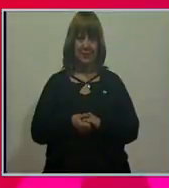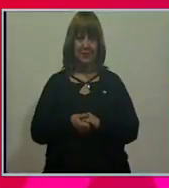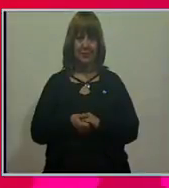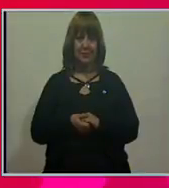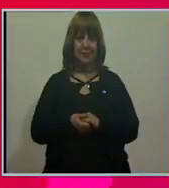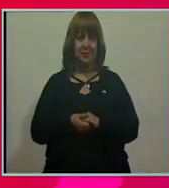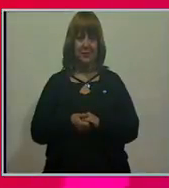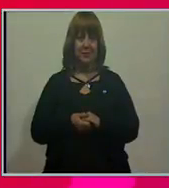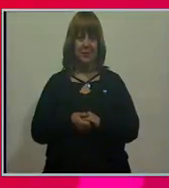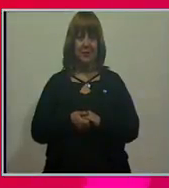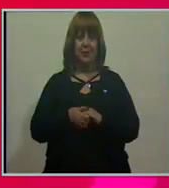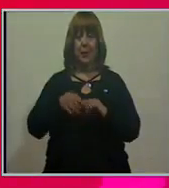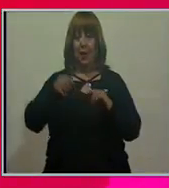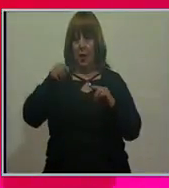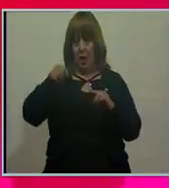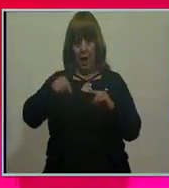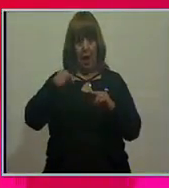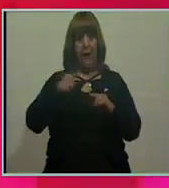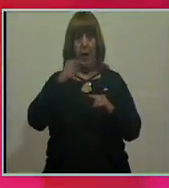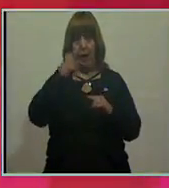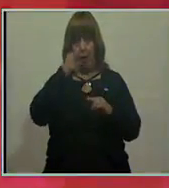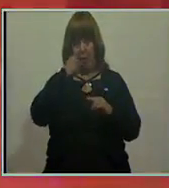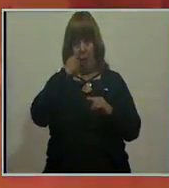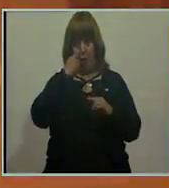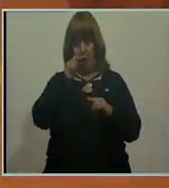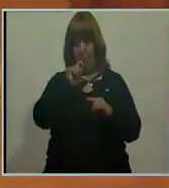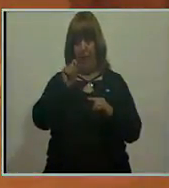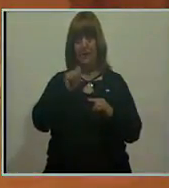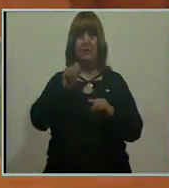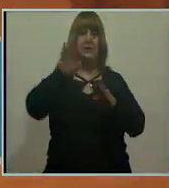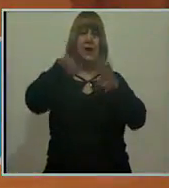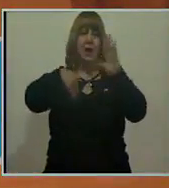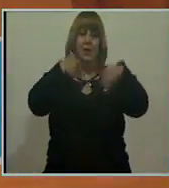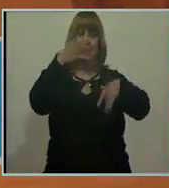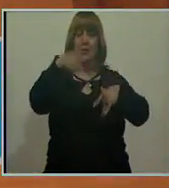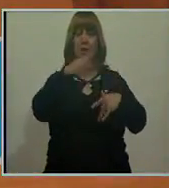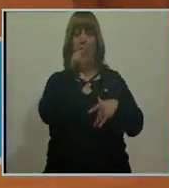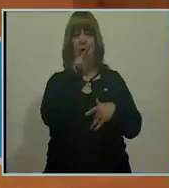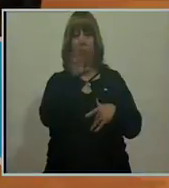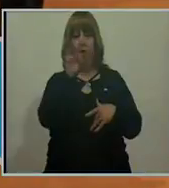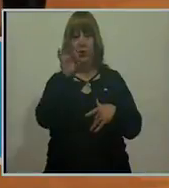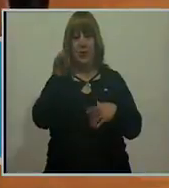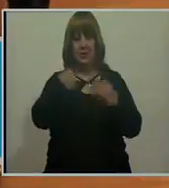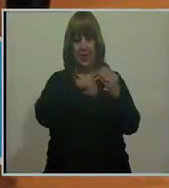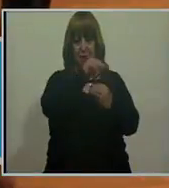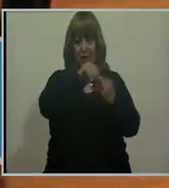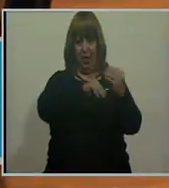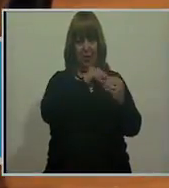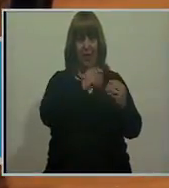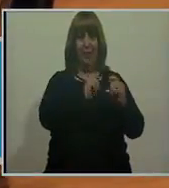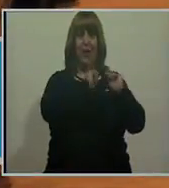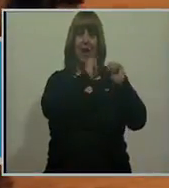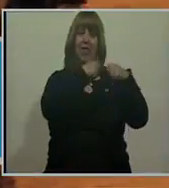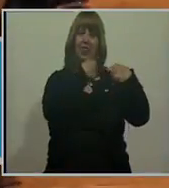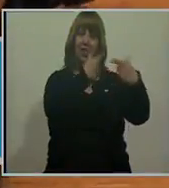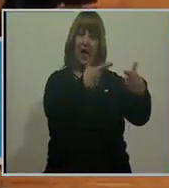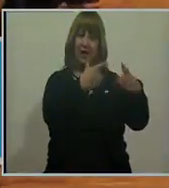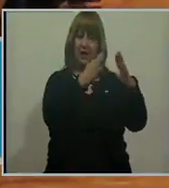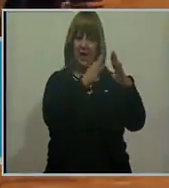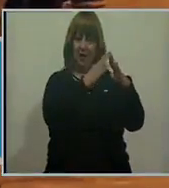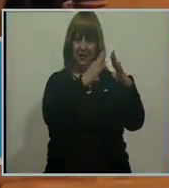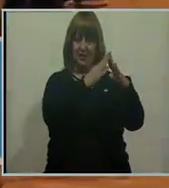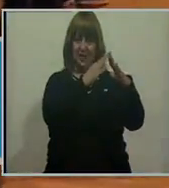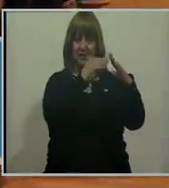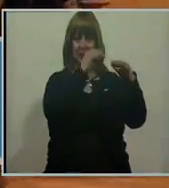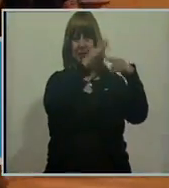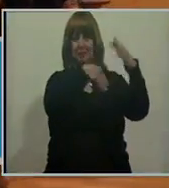Les entró el apuro. Desde junio el Banco Hipotecario comenzará a llamar a los 200 adjudicatarios de las viviendas de Procrear en Maipú. La comunicación de las